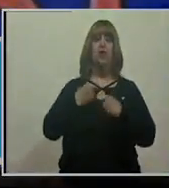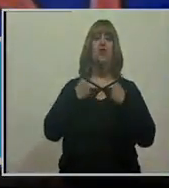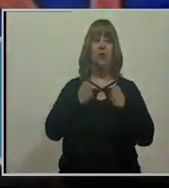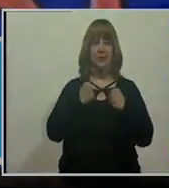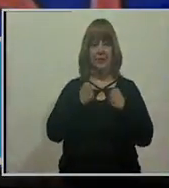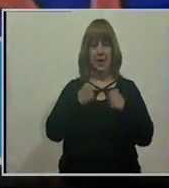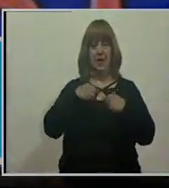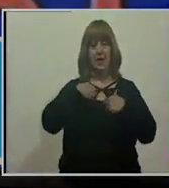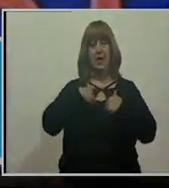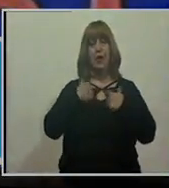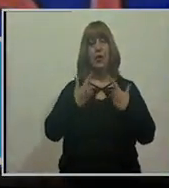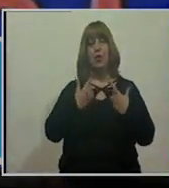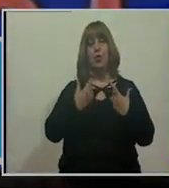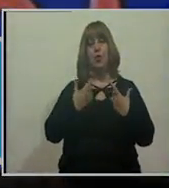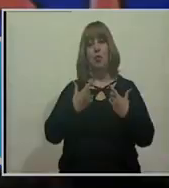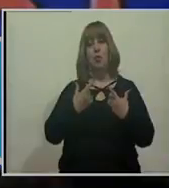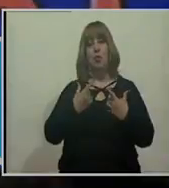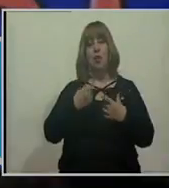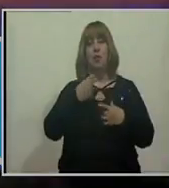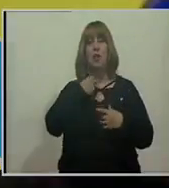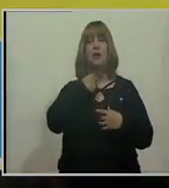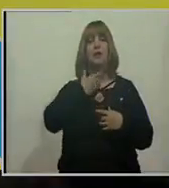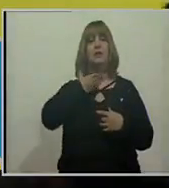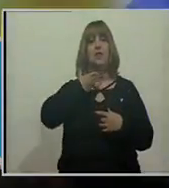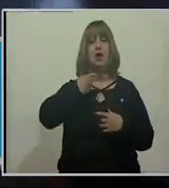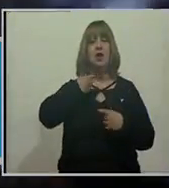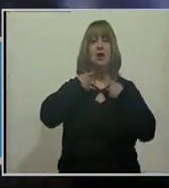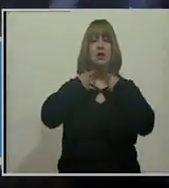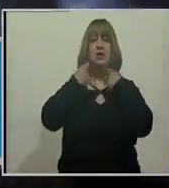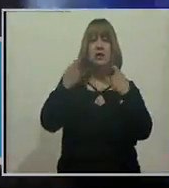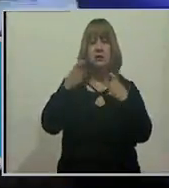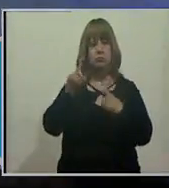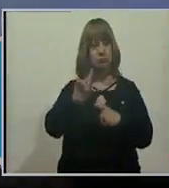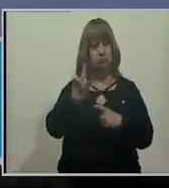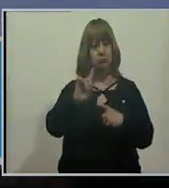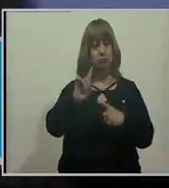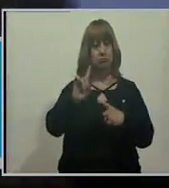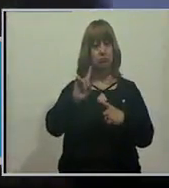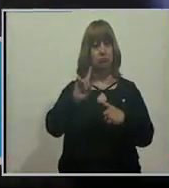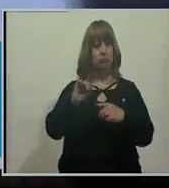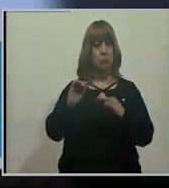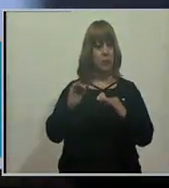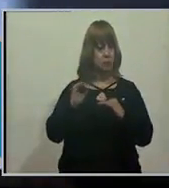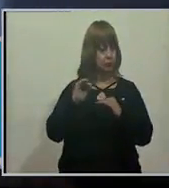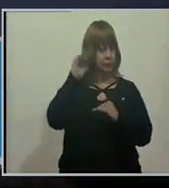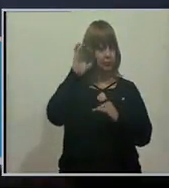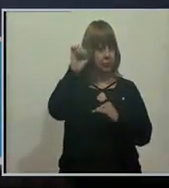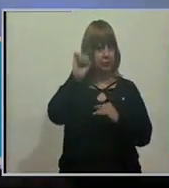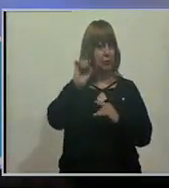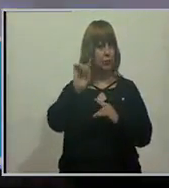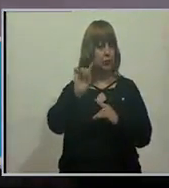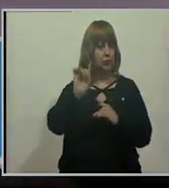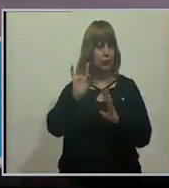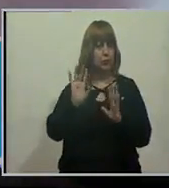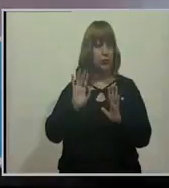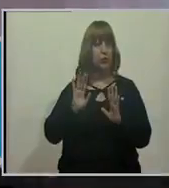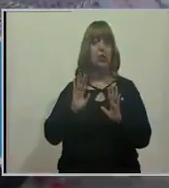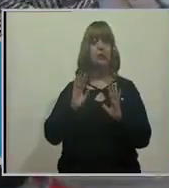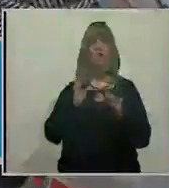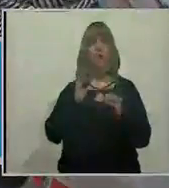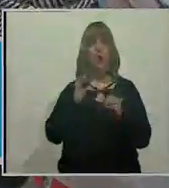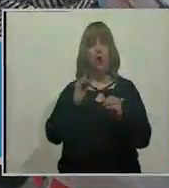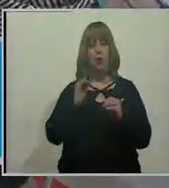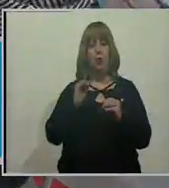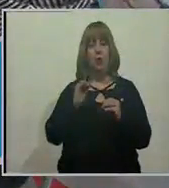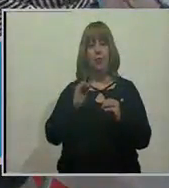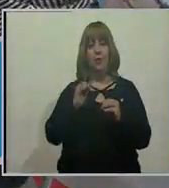Como uno por ahí, no por levantar la voz o imponerte, quiere decir que te estás empoderando, al contrario. Cual. Ricardo me pide que explique lo de